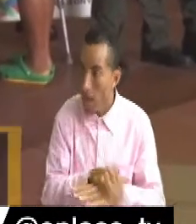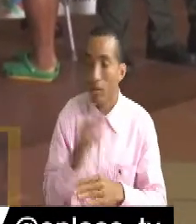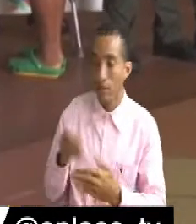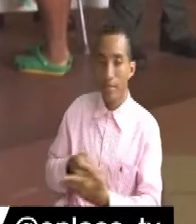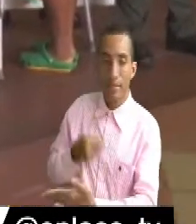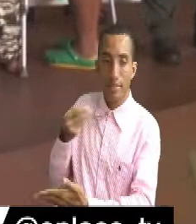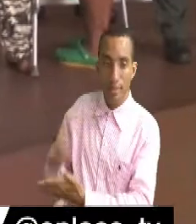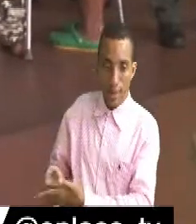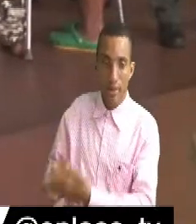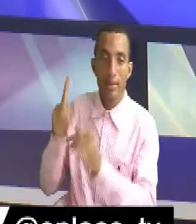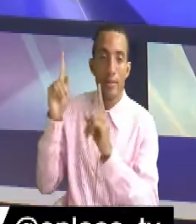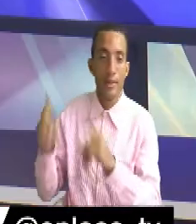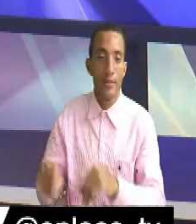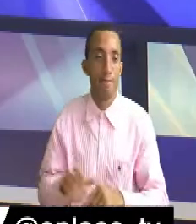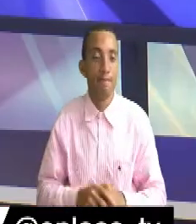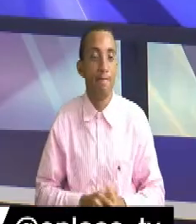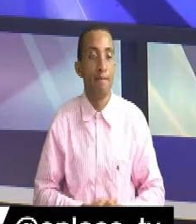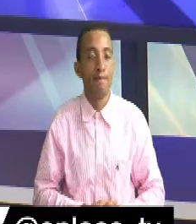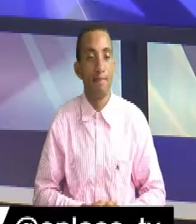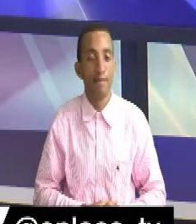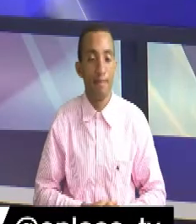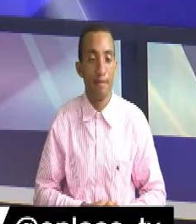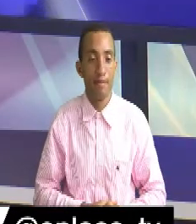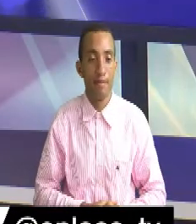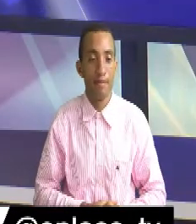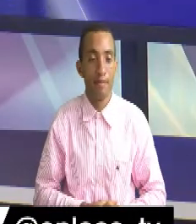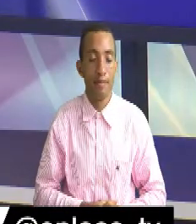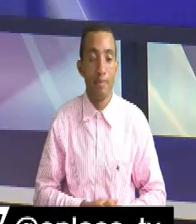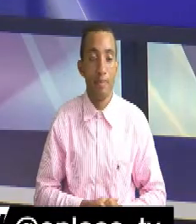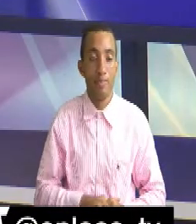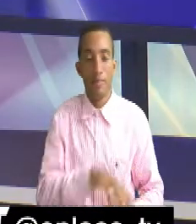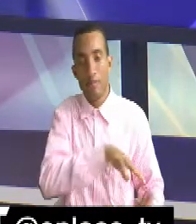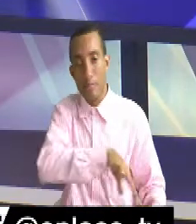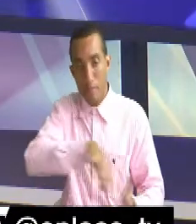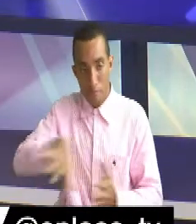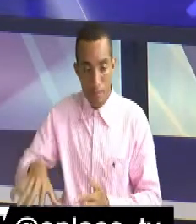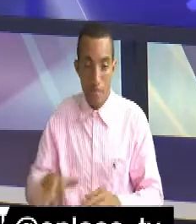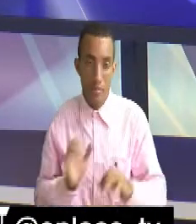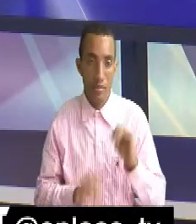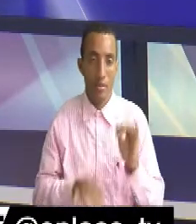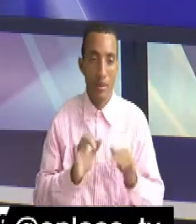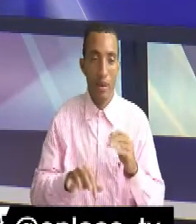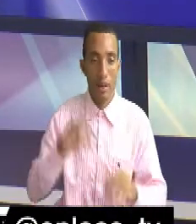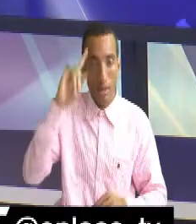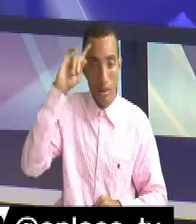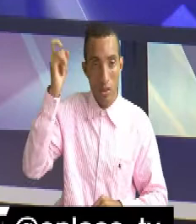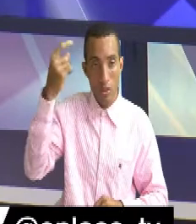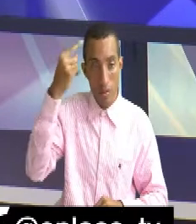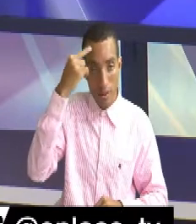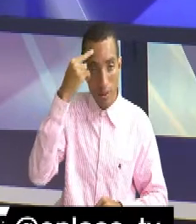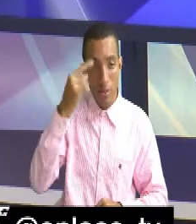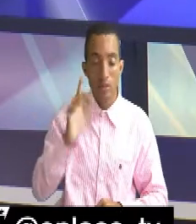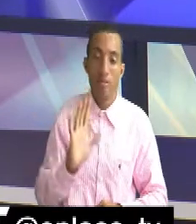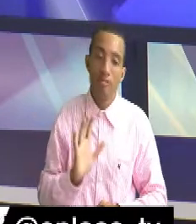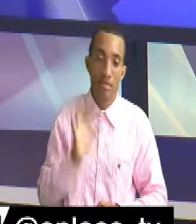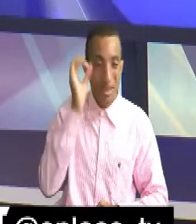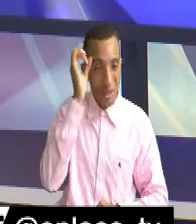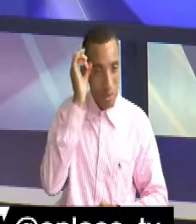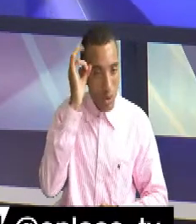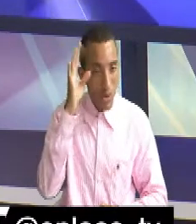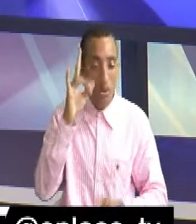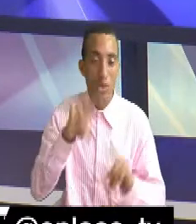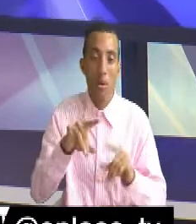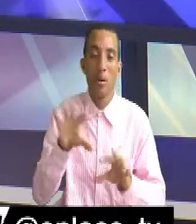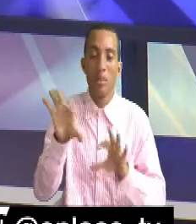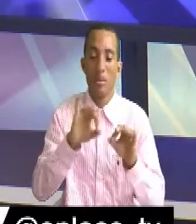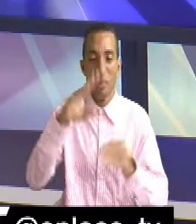crimen organizado. Y la Secretaría de Gobierno no descarta que aumente el número de cuadrantes en Barranca Bermeja. El titular del